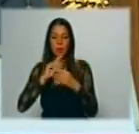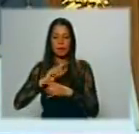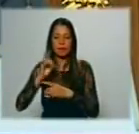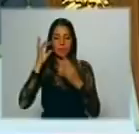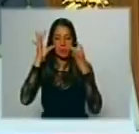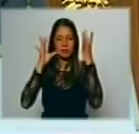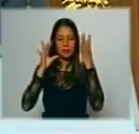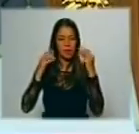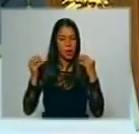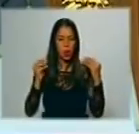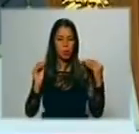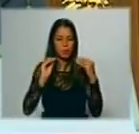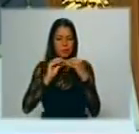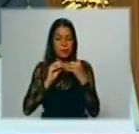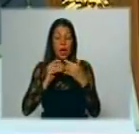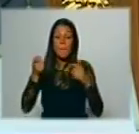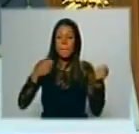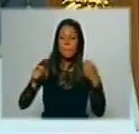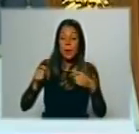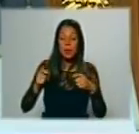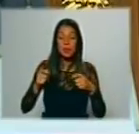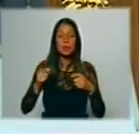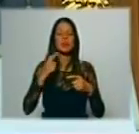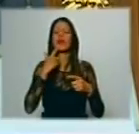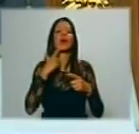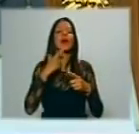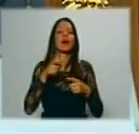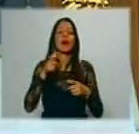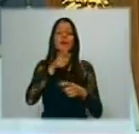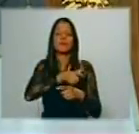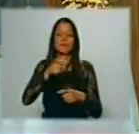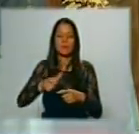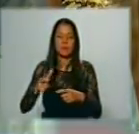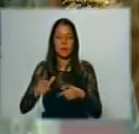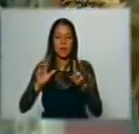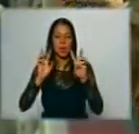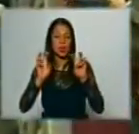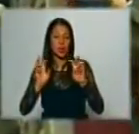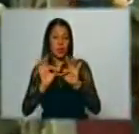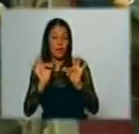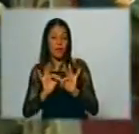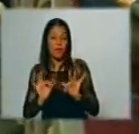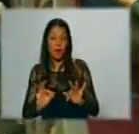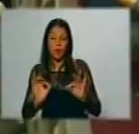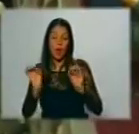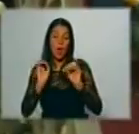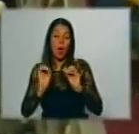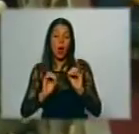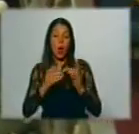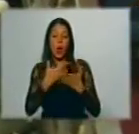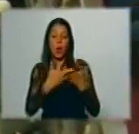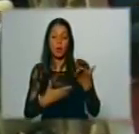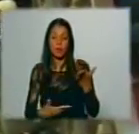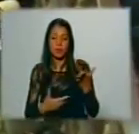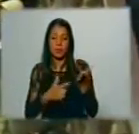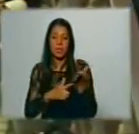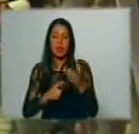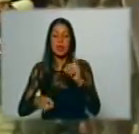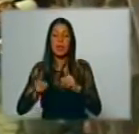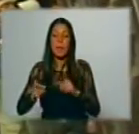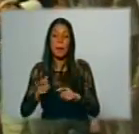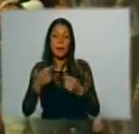en relación con la comercialización referida a nuevas variedades o presentaciones de un determinado